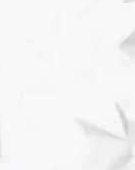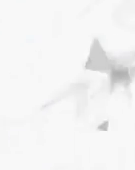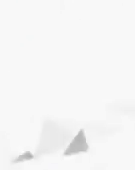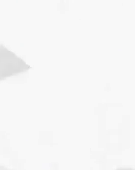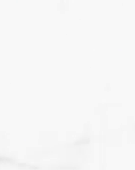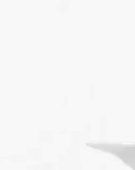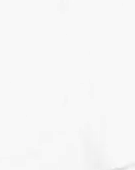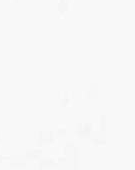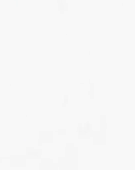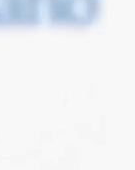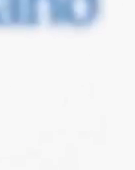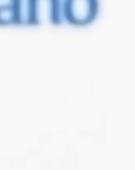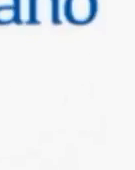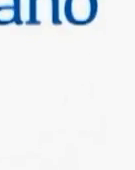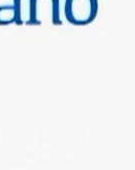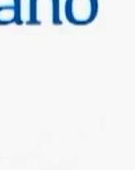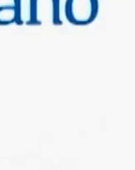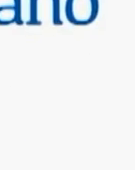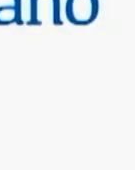Noticiero Ciudadano.